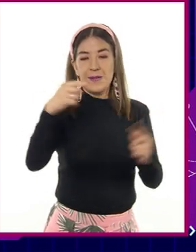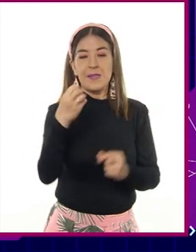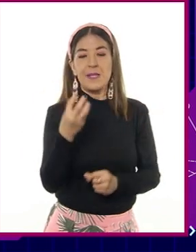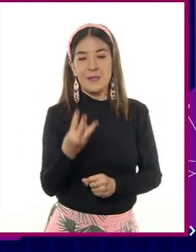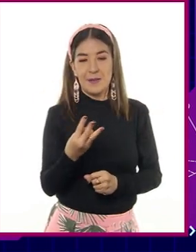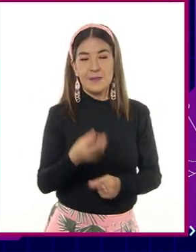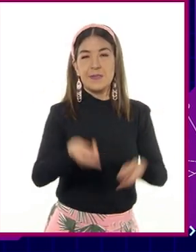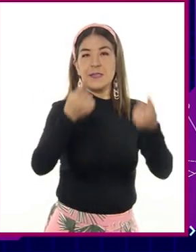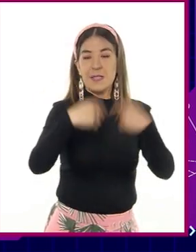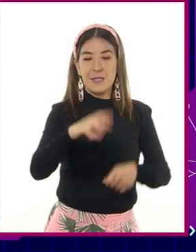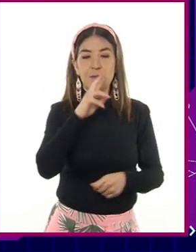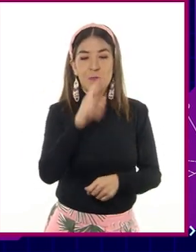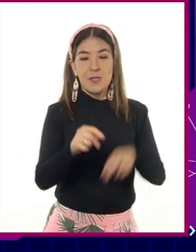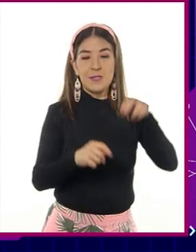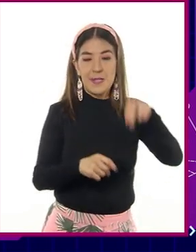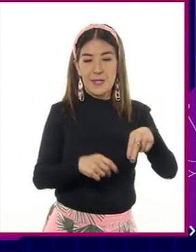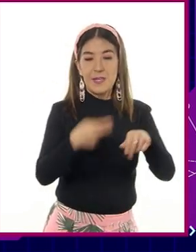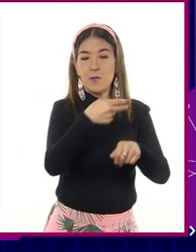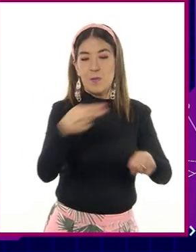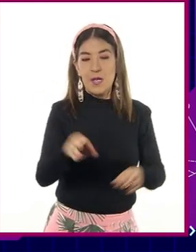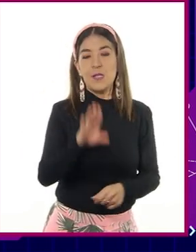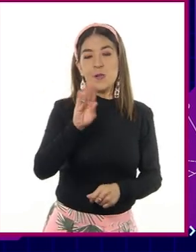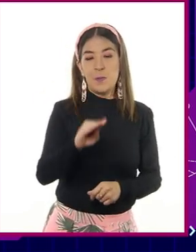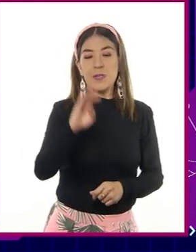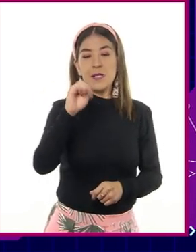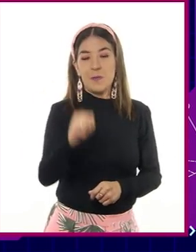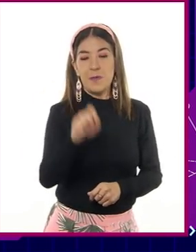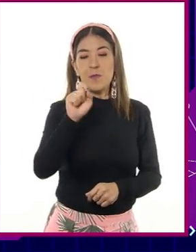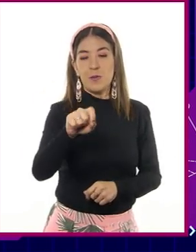3. N igual a